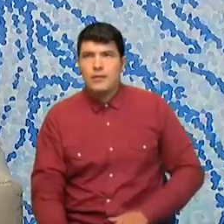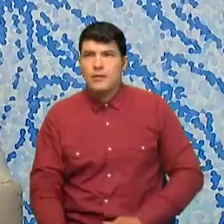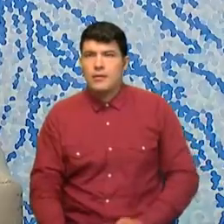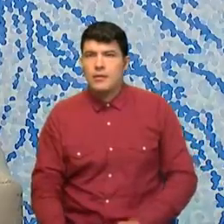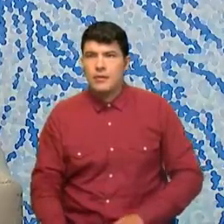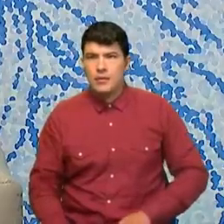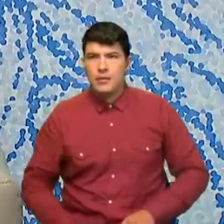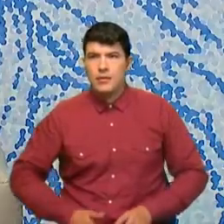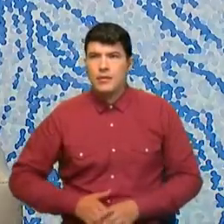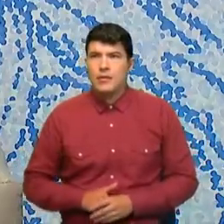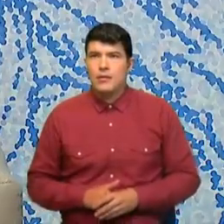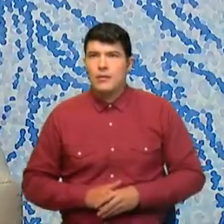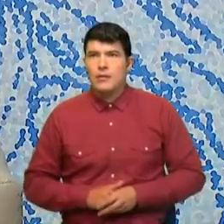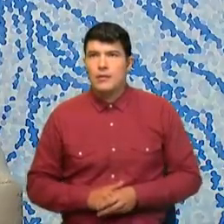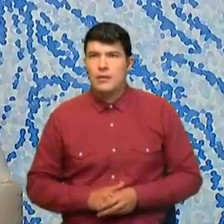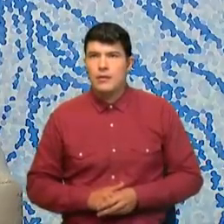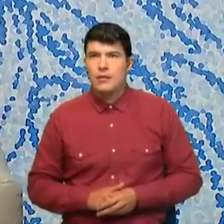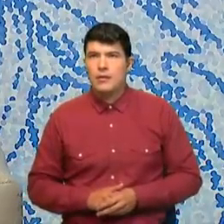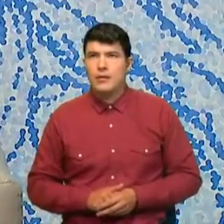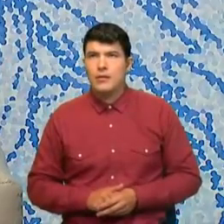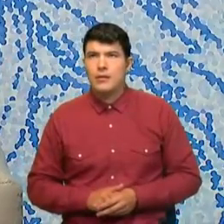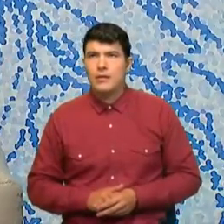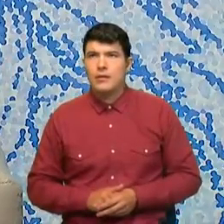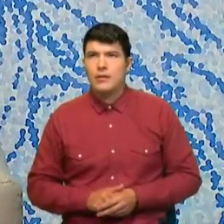Sí, doctora, ¿cómo está? Muy bien.